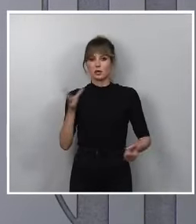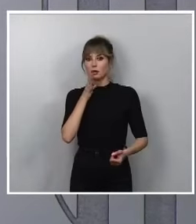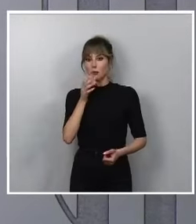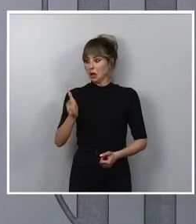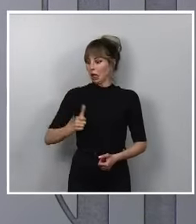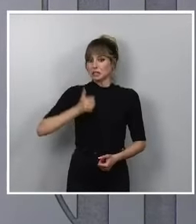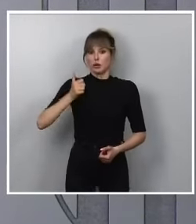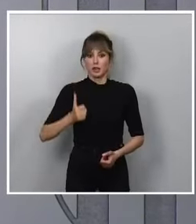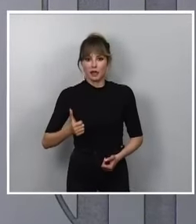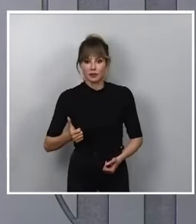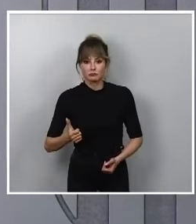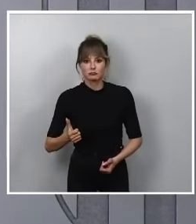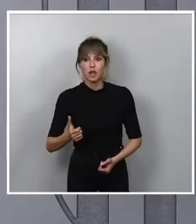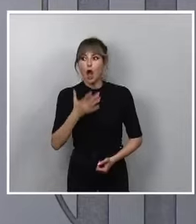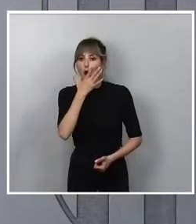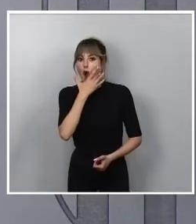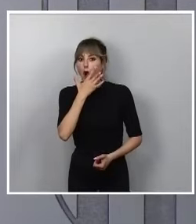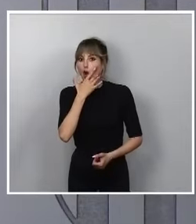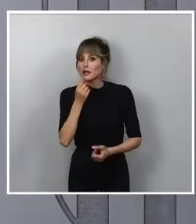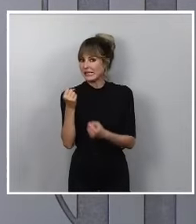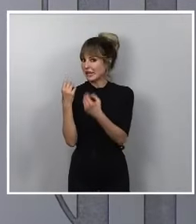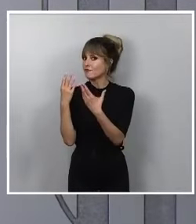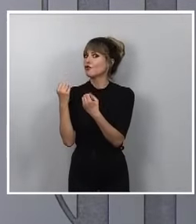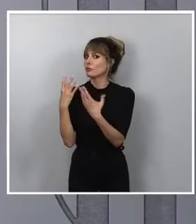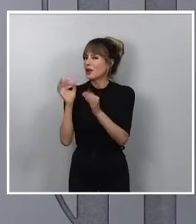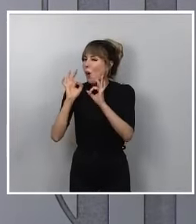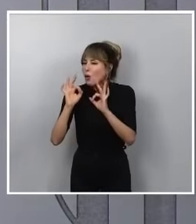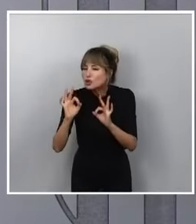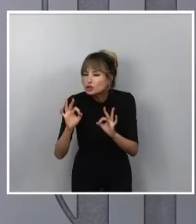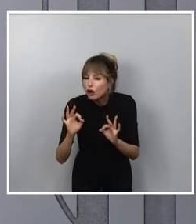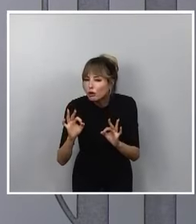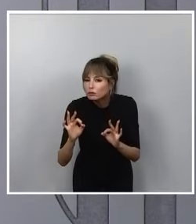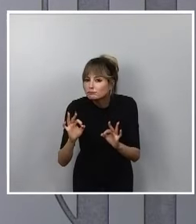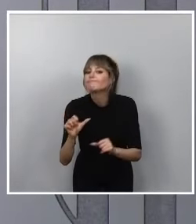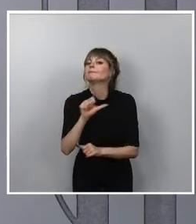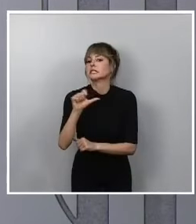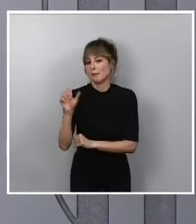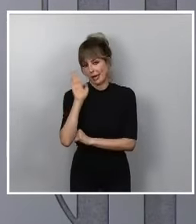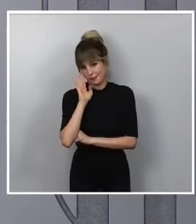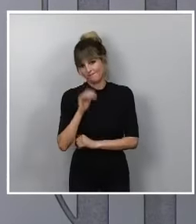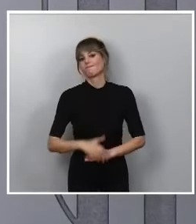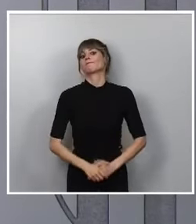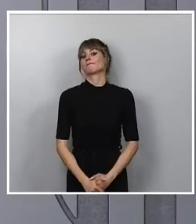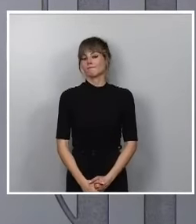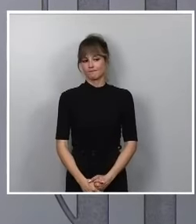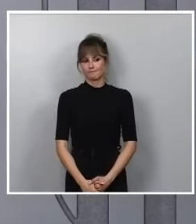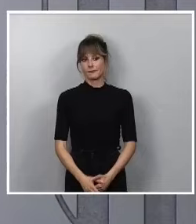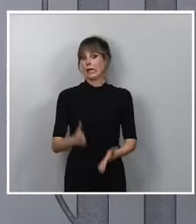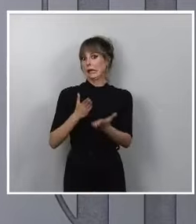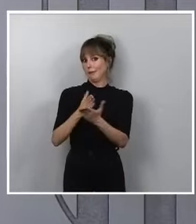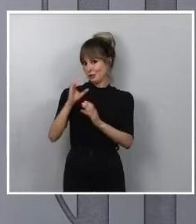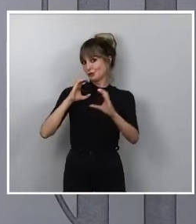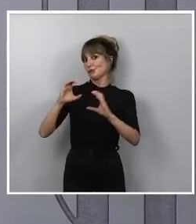casualidad de haber conocido esta información precisamente esta semana y a través de los medios